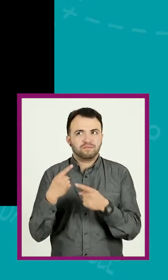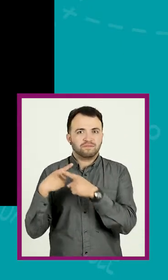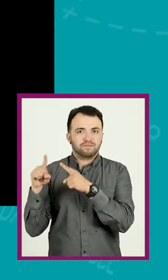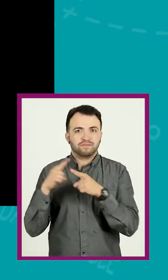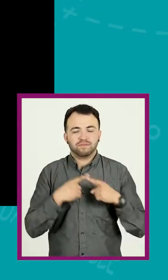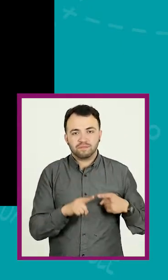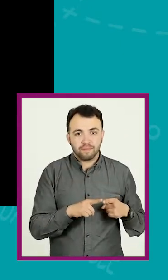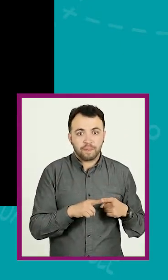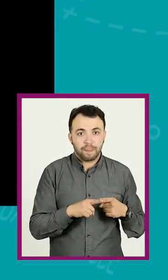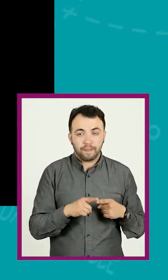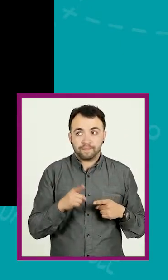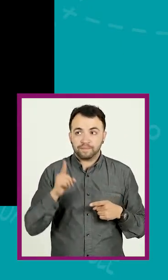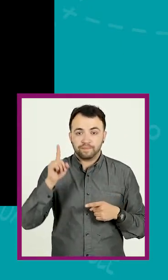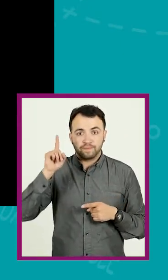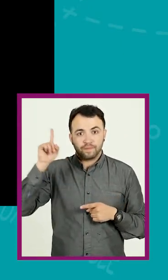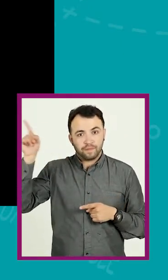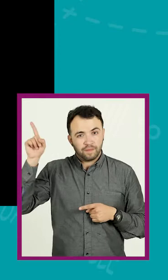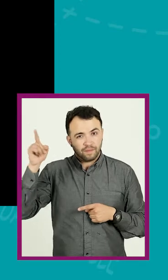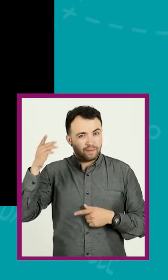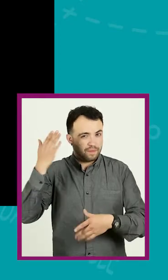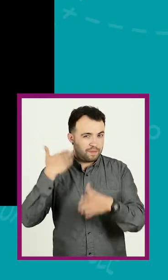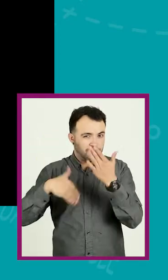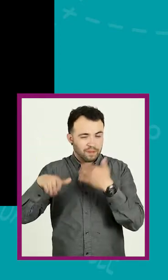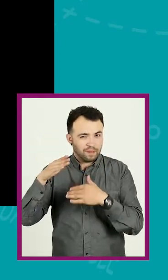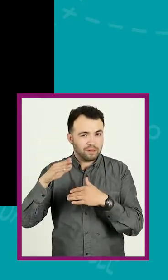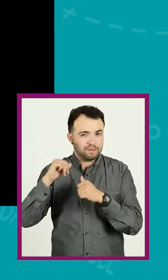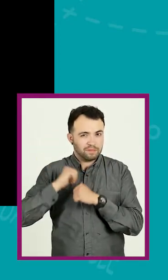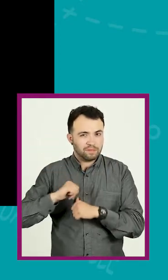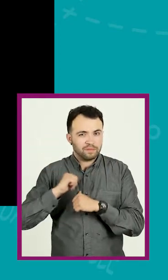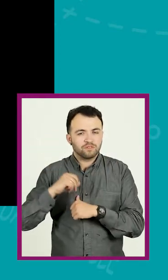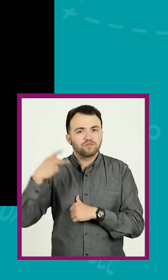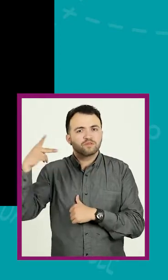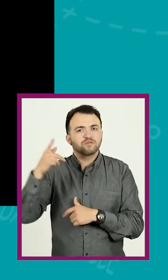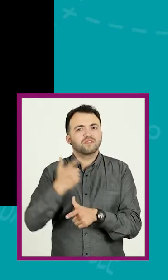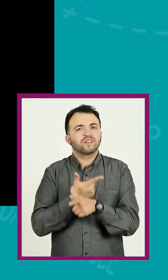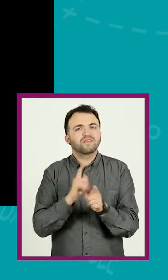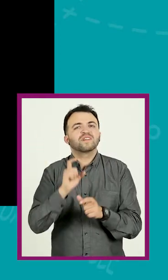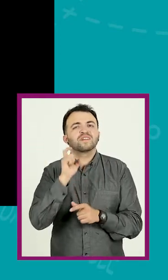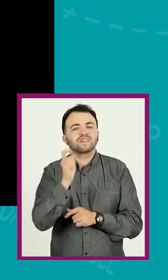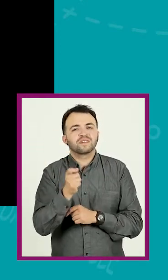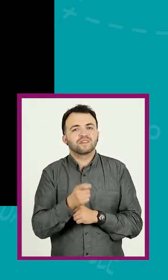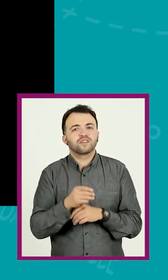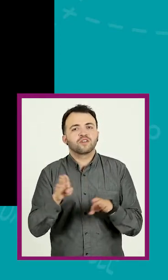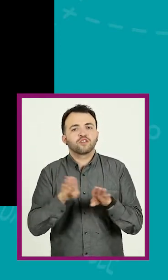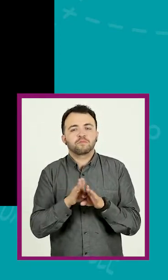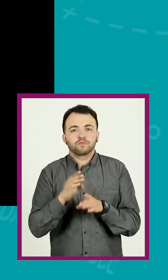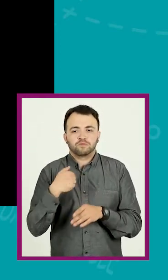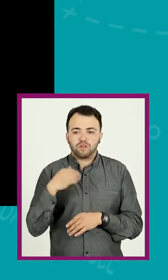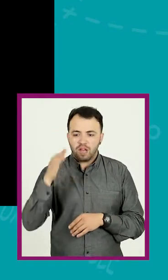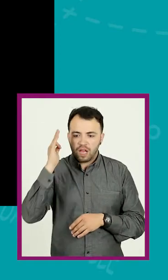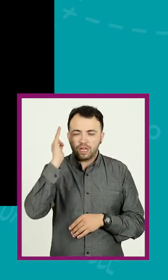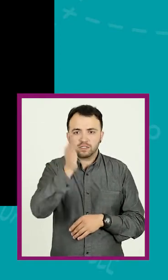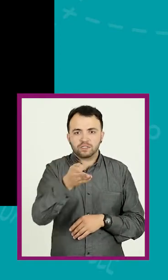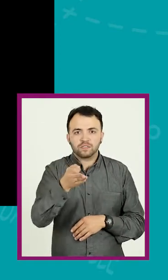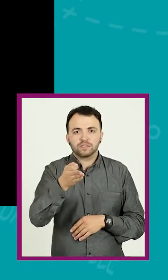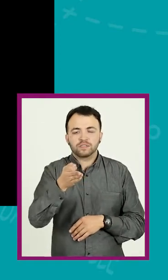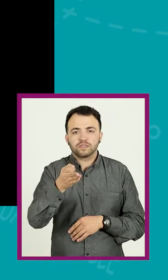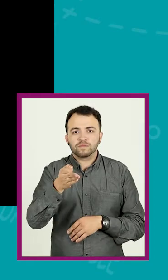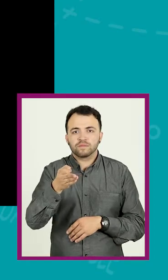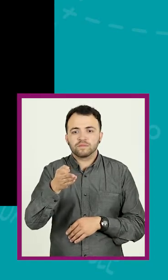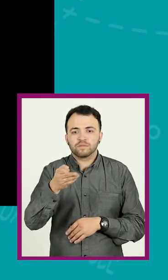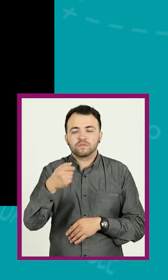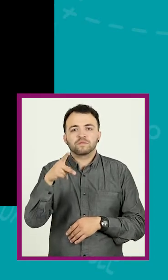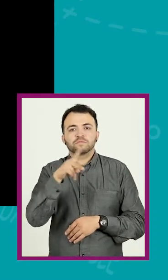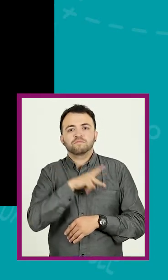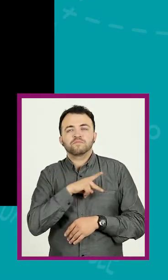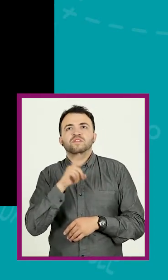de entenderla. Para los ciudadanos de la polis griega, la libertad consistía más bien en la